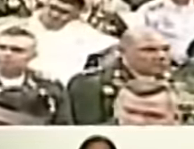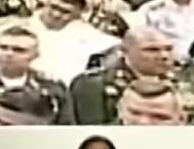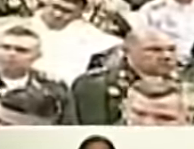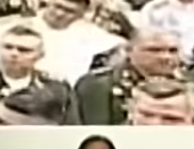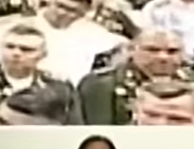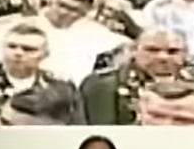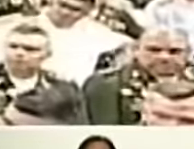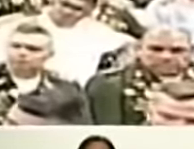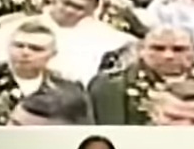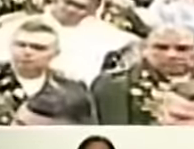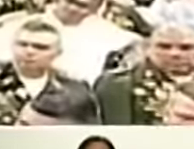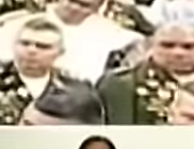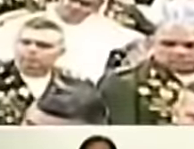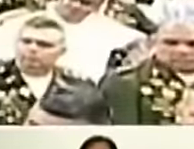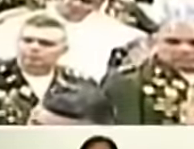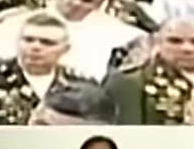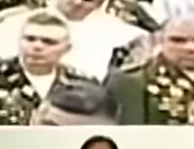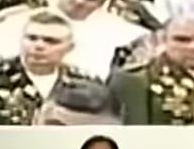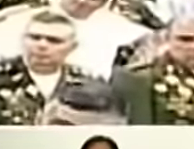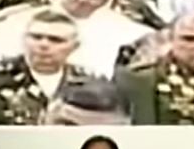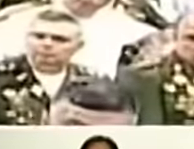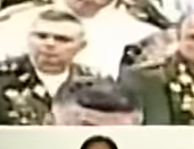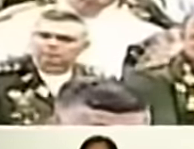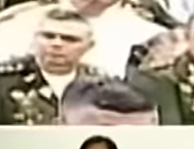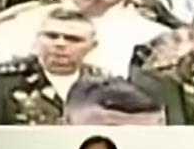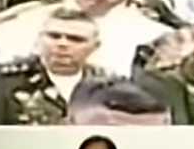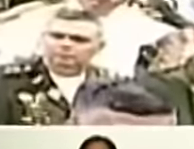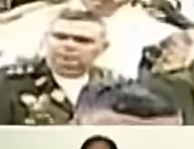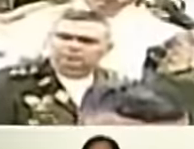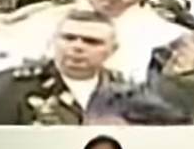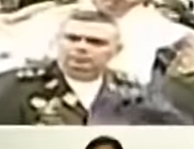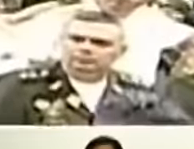también, 1902, cuando vinieron